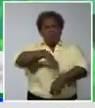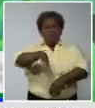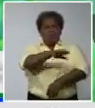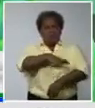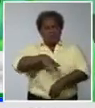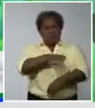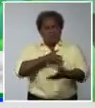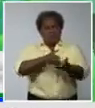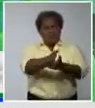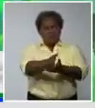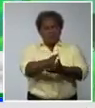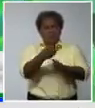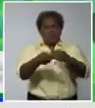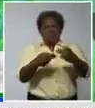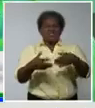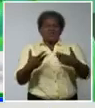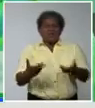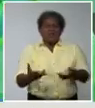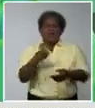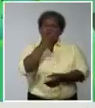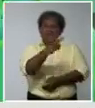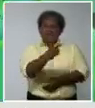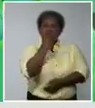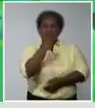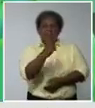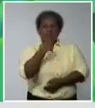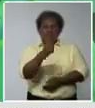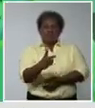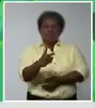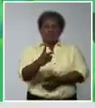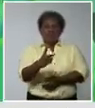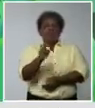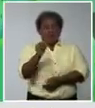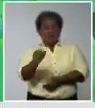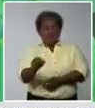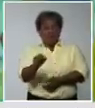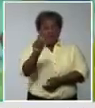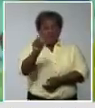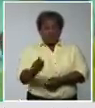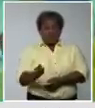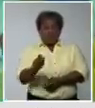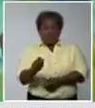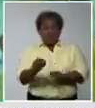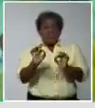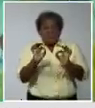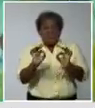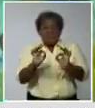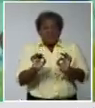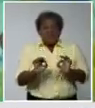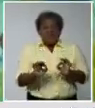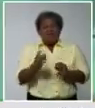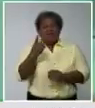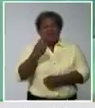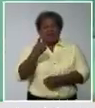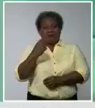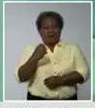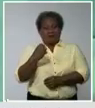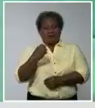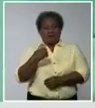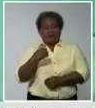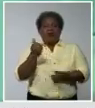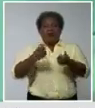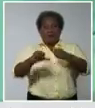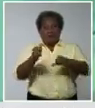es atendiendo los casos estrictamente necesarios que llevan este tipo de estudios. Todavía, como somos un laboratorio en